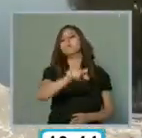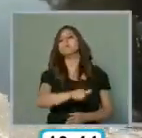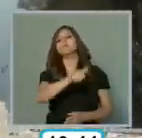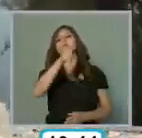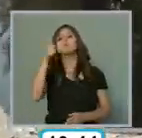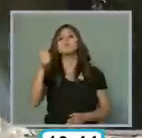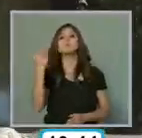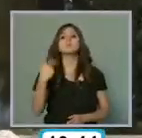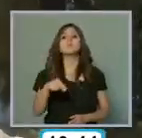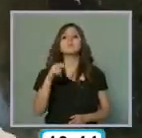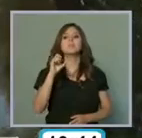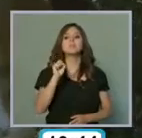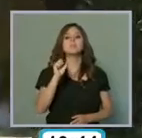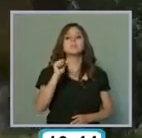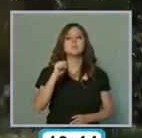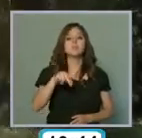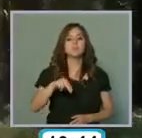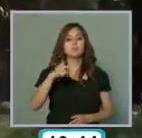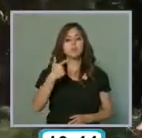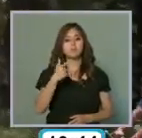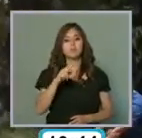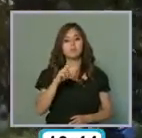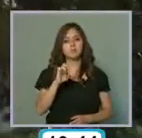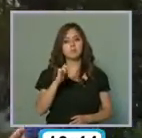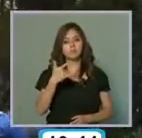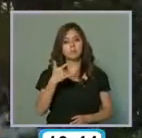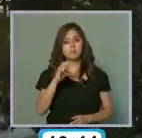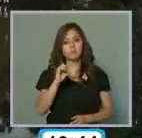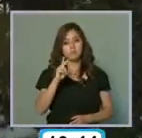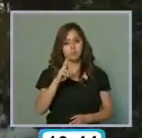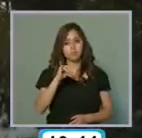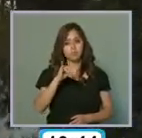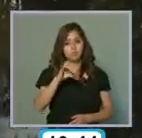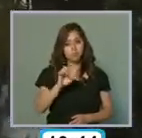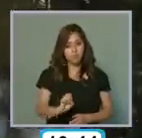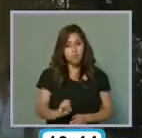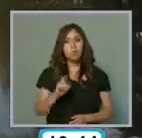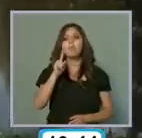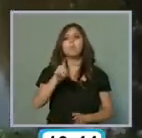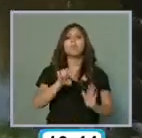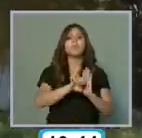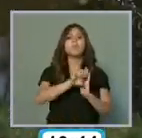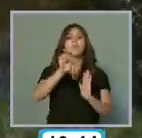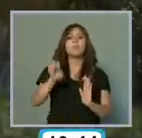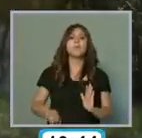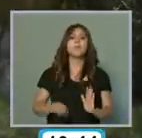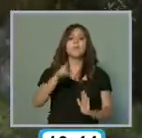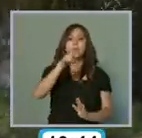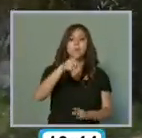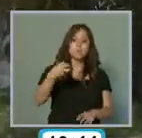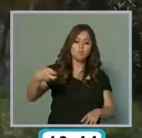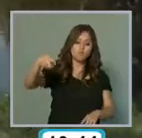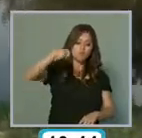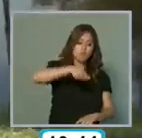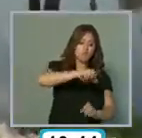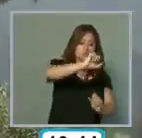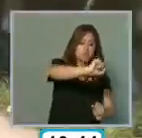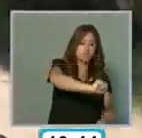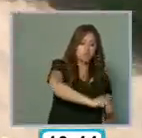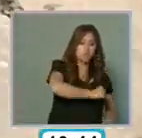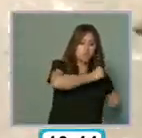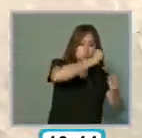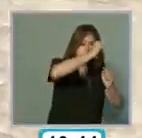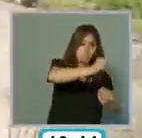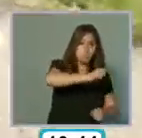San Gregorio Atlapulco. Aquí salimos a San Gregorio. Así agarramos una de las canoas y ya estamos en San Gregorio Atlapulco. Y en aquel canal salimos